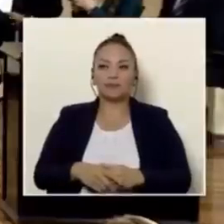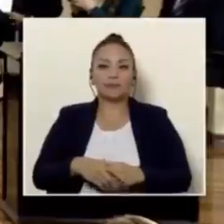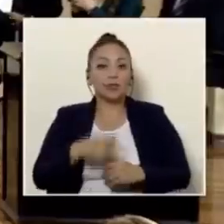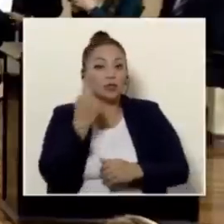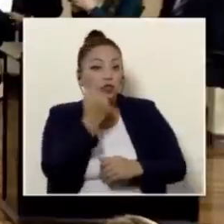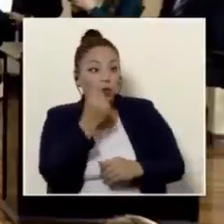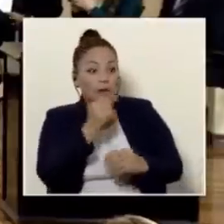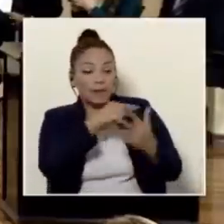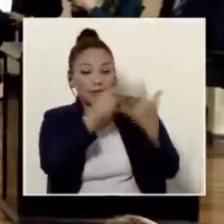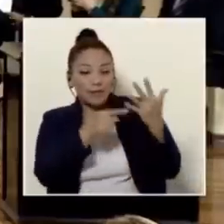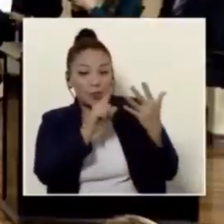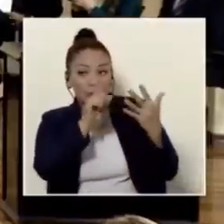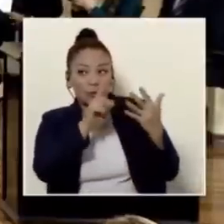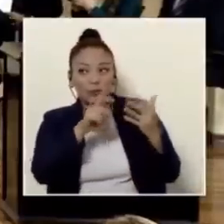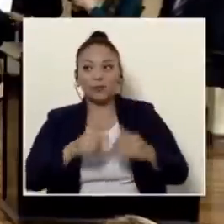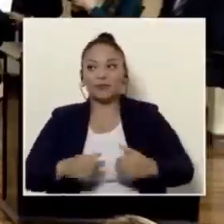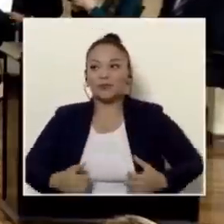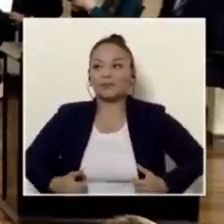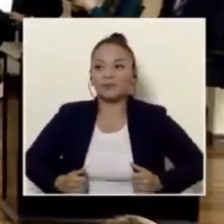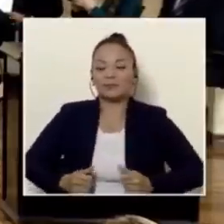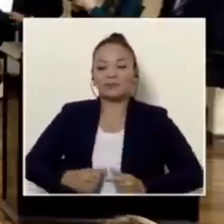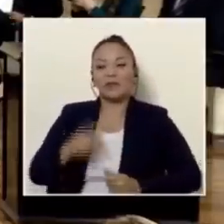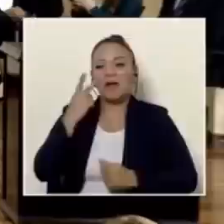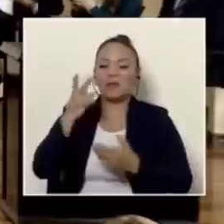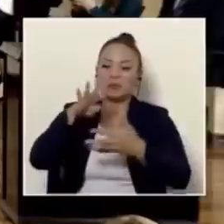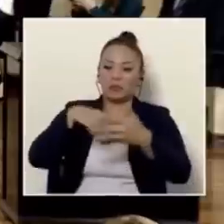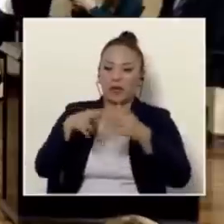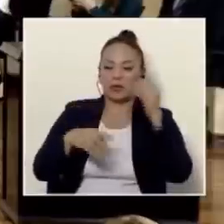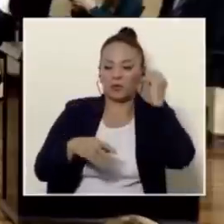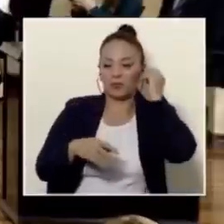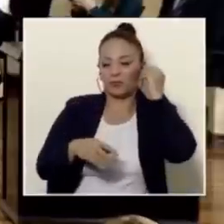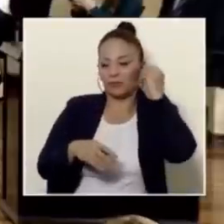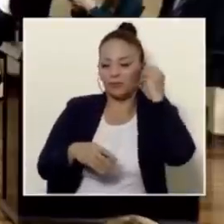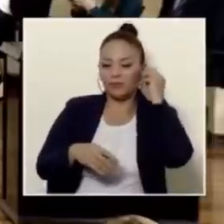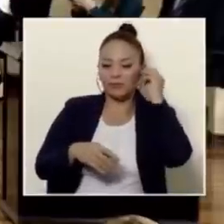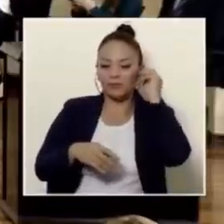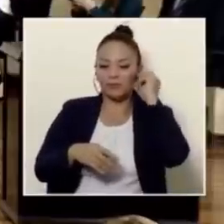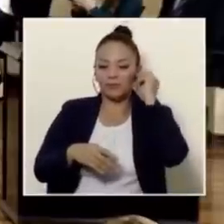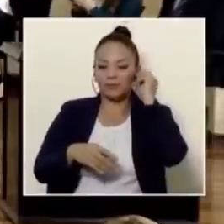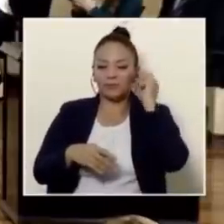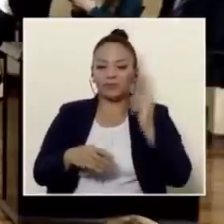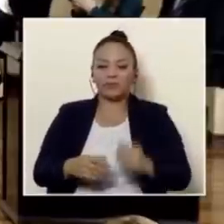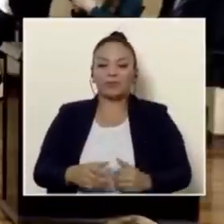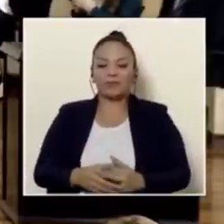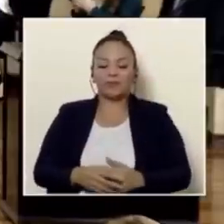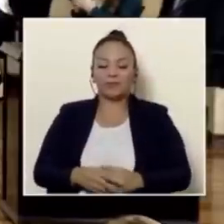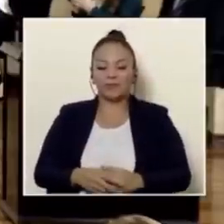Solo 5, ¿cómo las va a asignar? Bueno, ahí vemos, depende del horario.